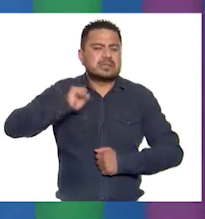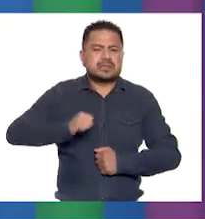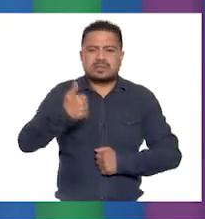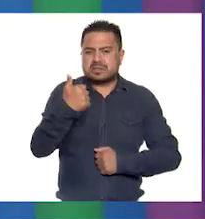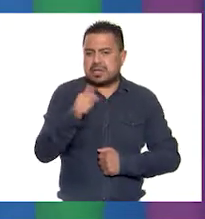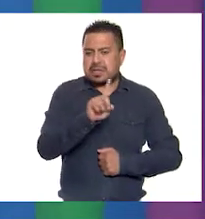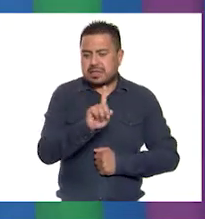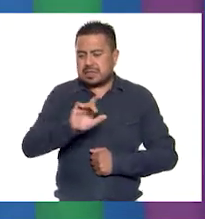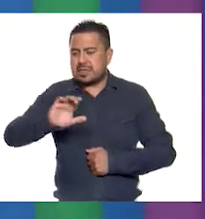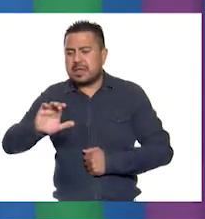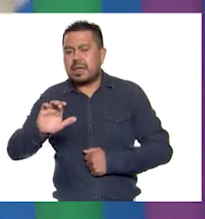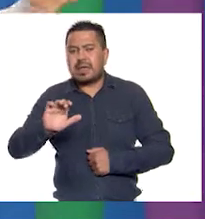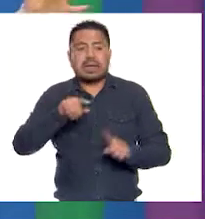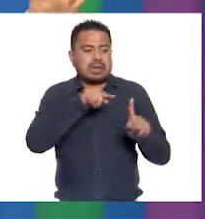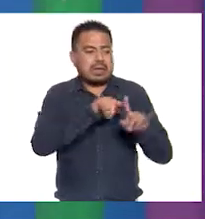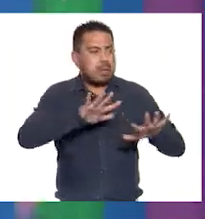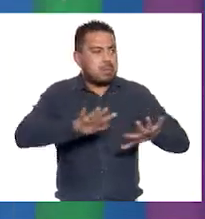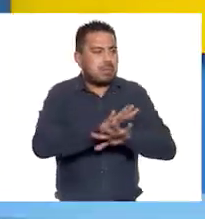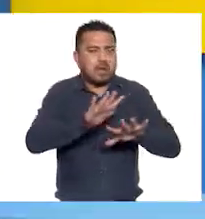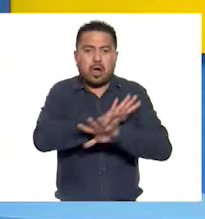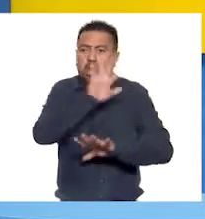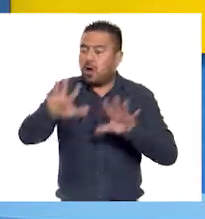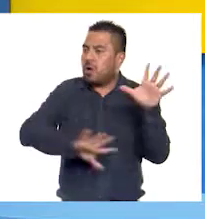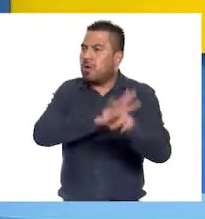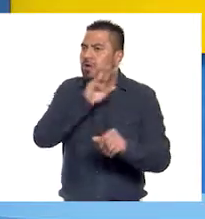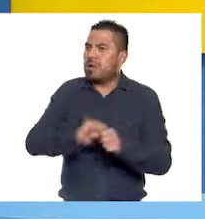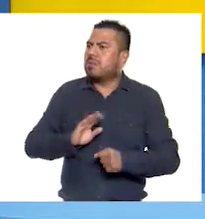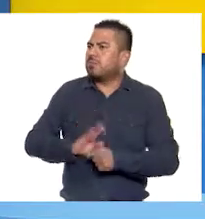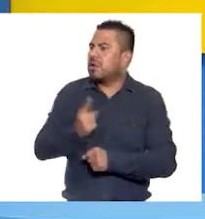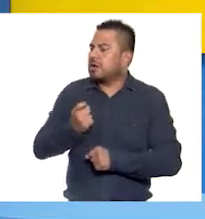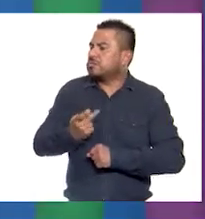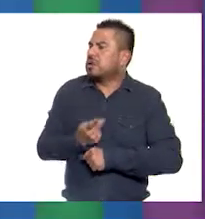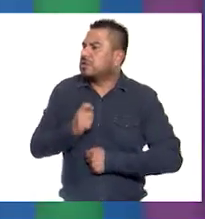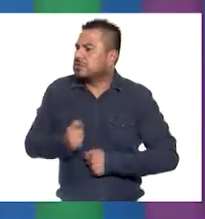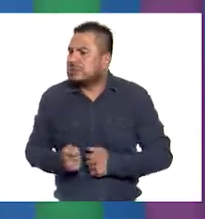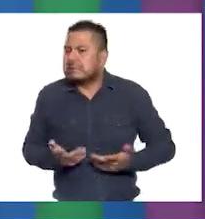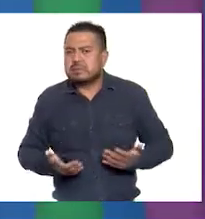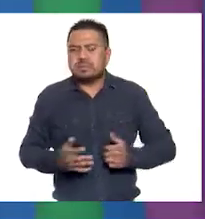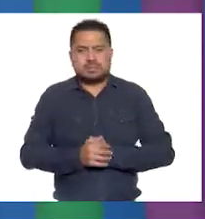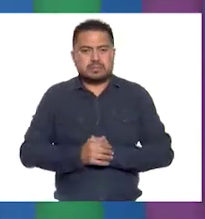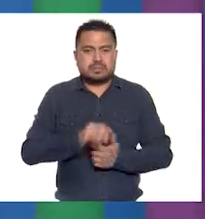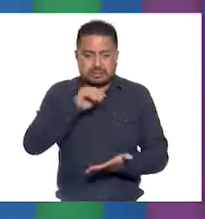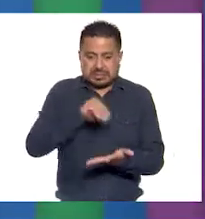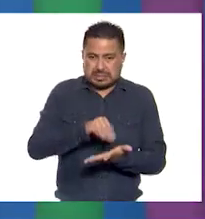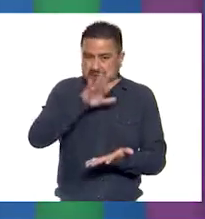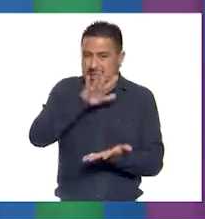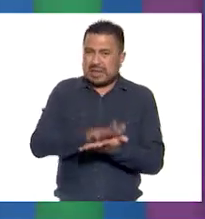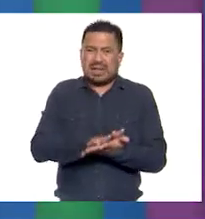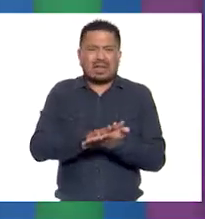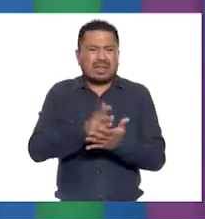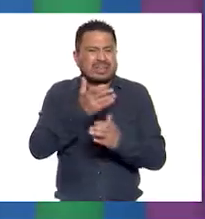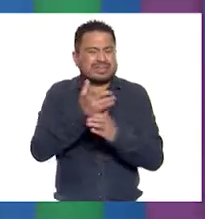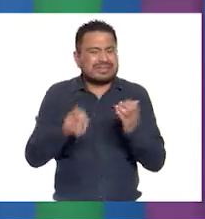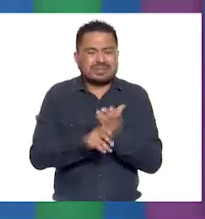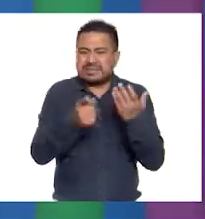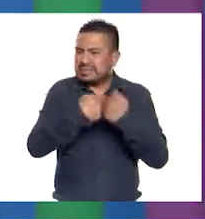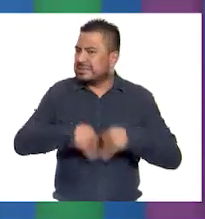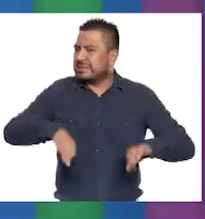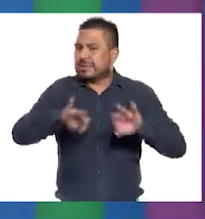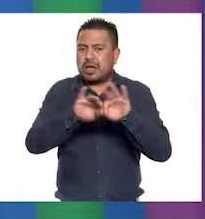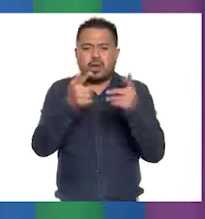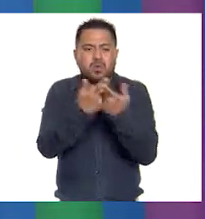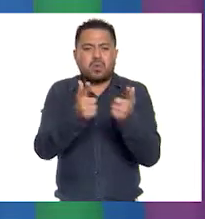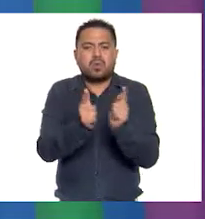después de Cristo, esto cambió. ¿Por qué? ¿Qué pasó? Se registró un hecho fundamental para las